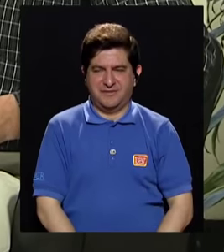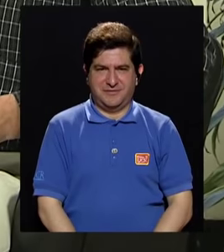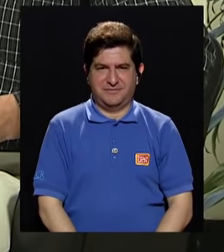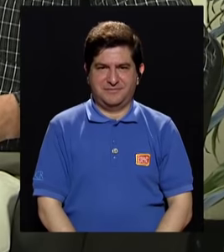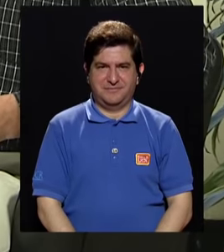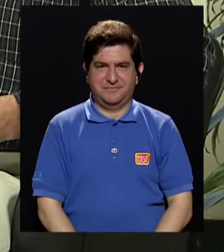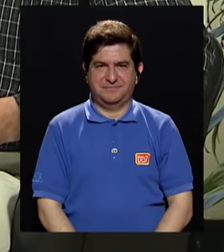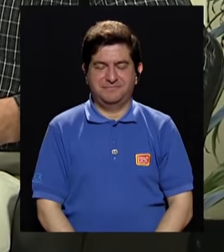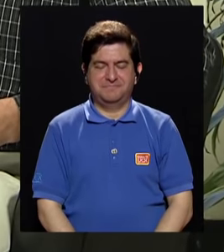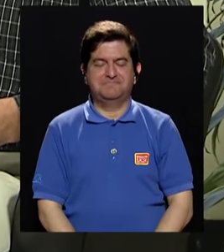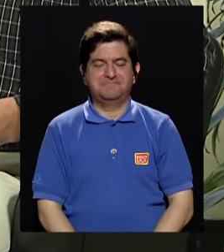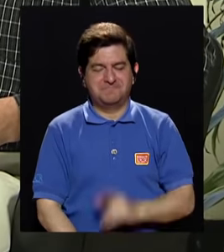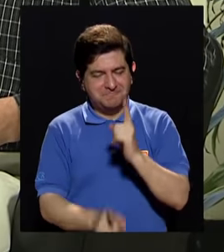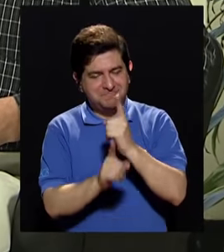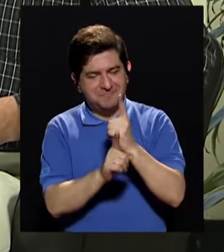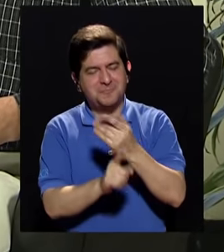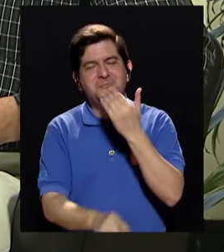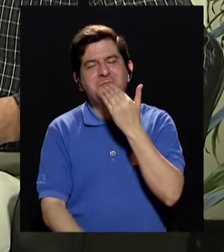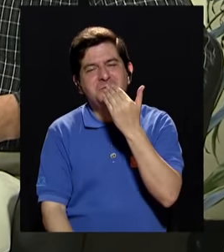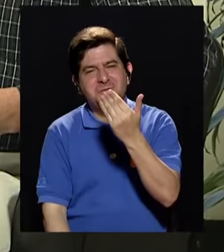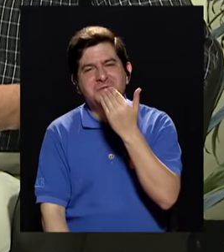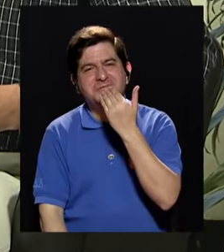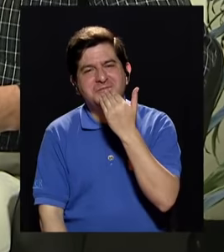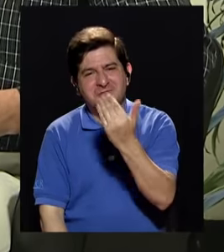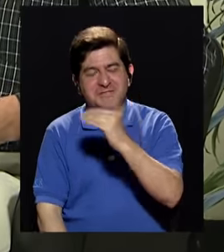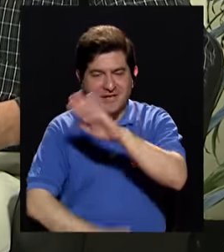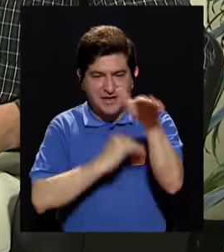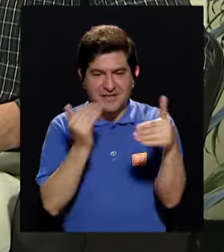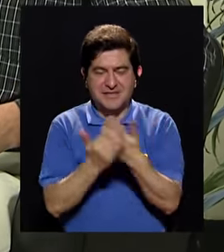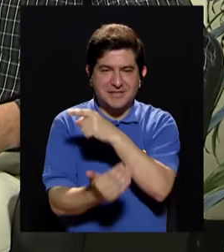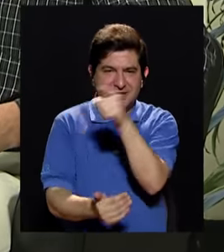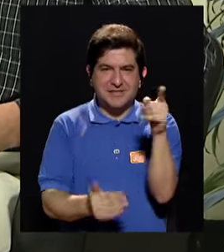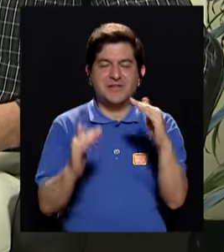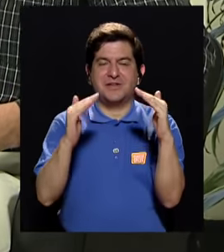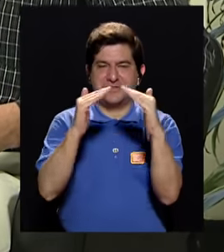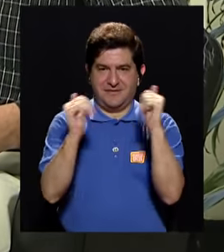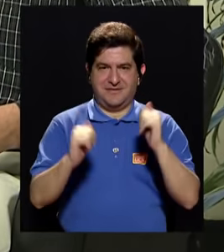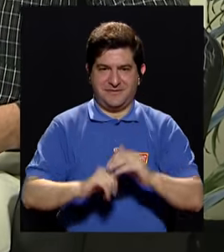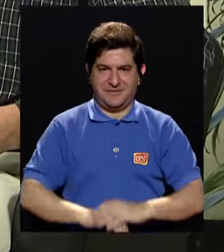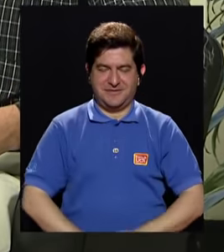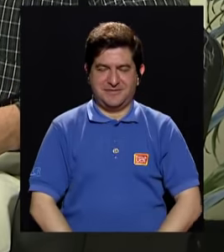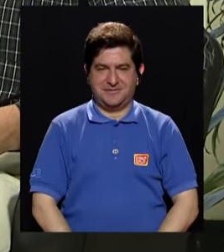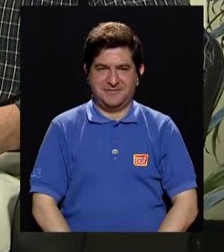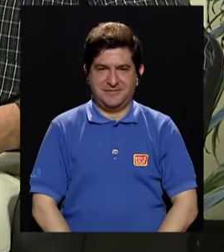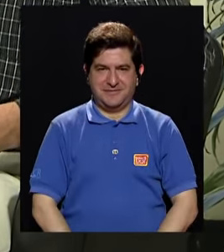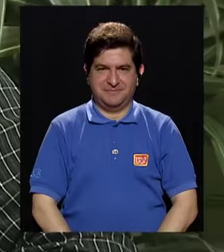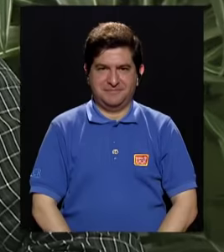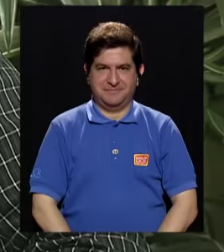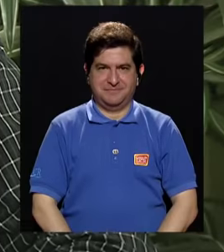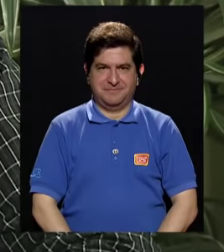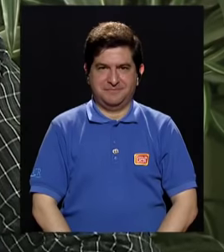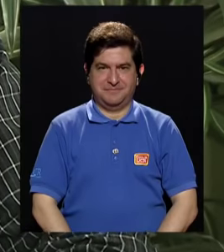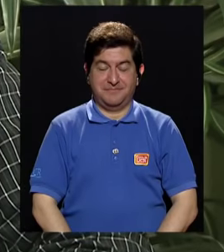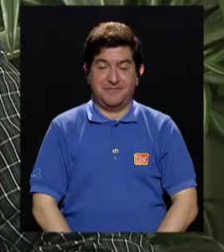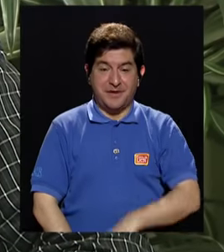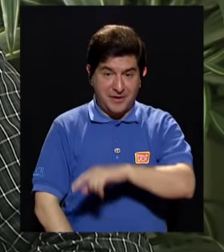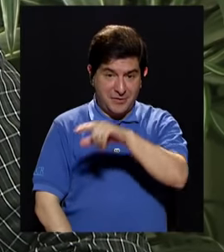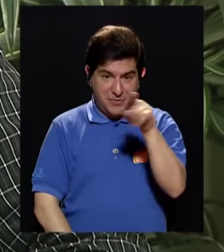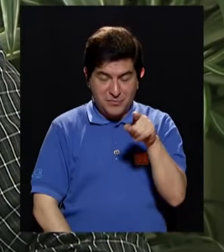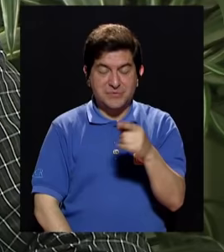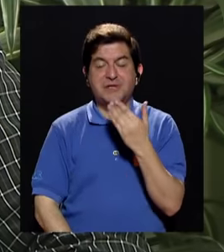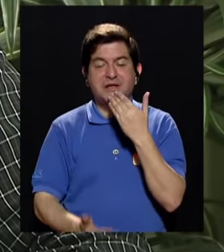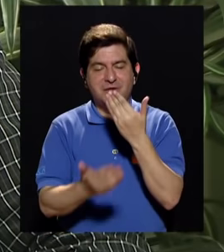Claro claro que sí bueno Y muchísimas gracias este a todos ustedes allá en sus hogares que pues tuvieron